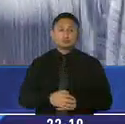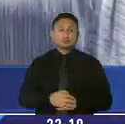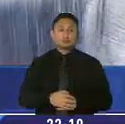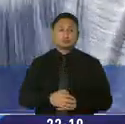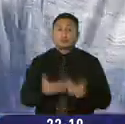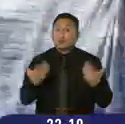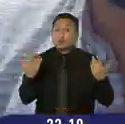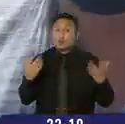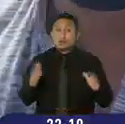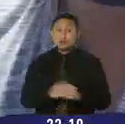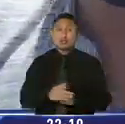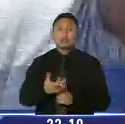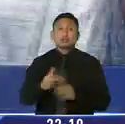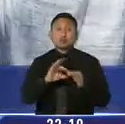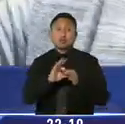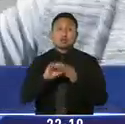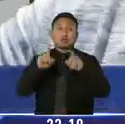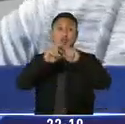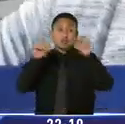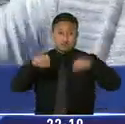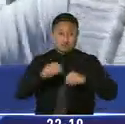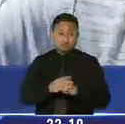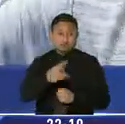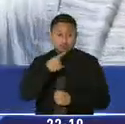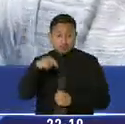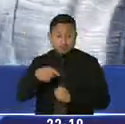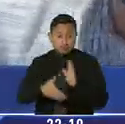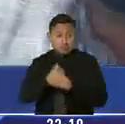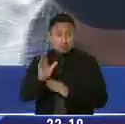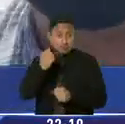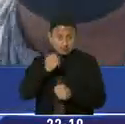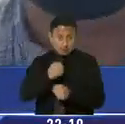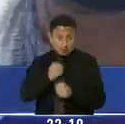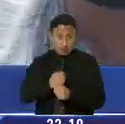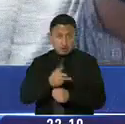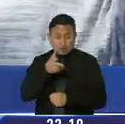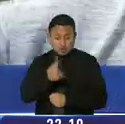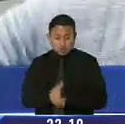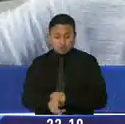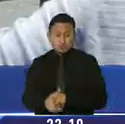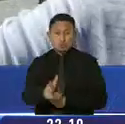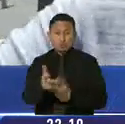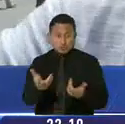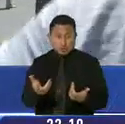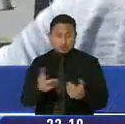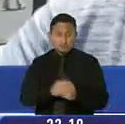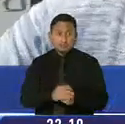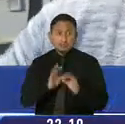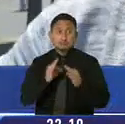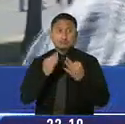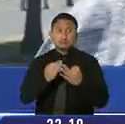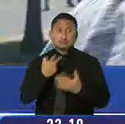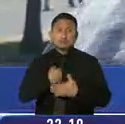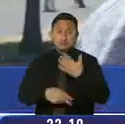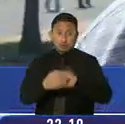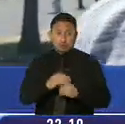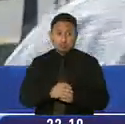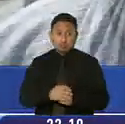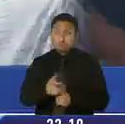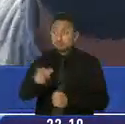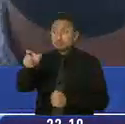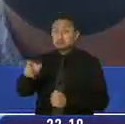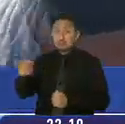cooperativa, porque como dije, salimos a buscar el pan de cada día para nuestros hogares, nuestras familias, nuestros hijos, y hoy en día la